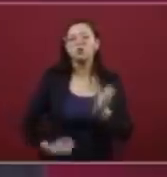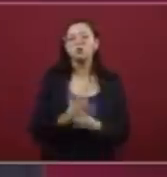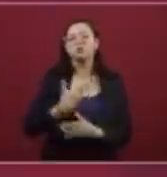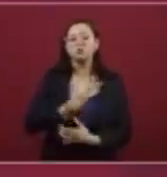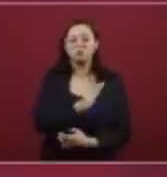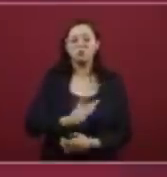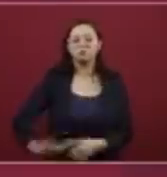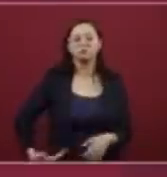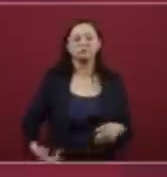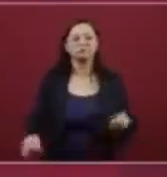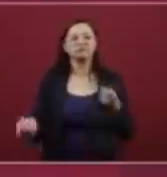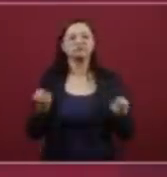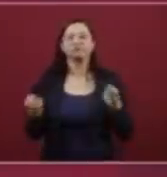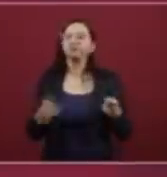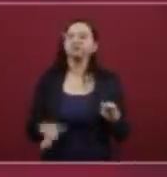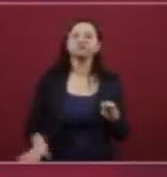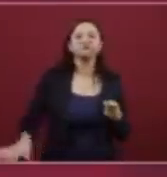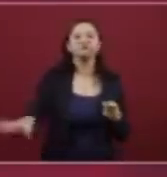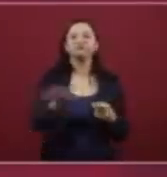completo.